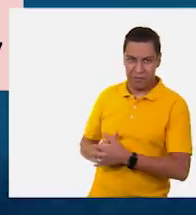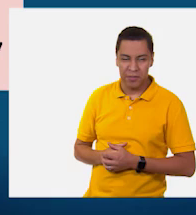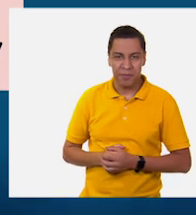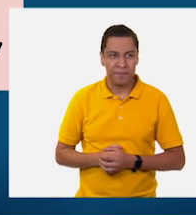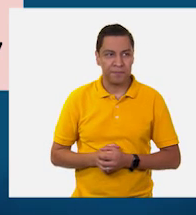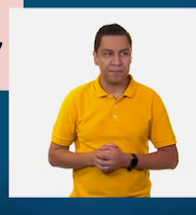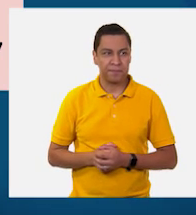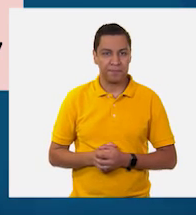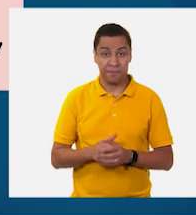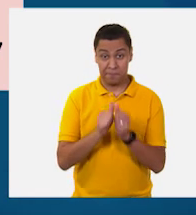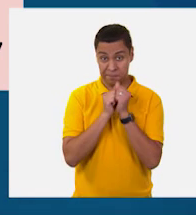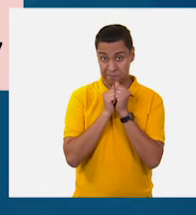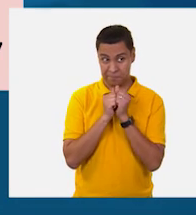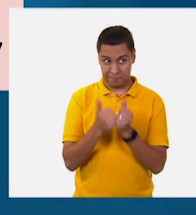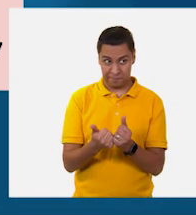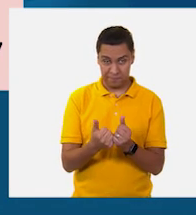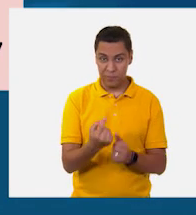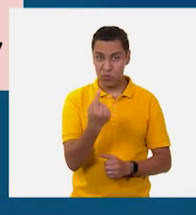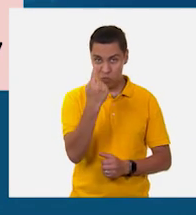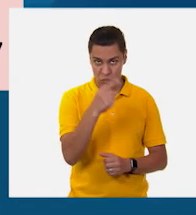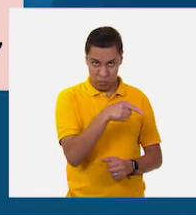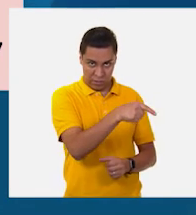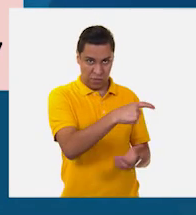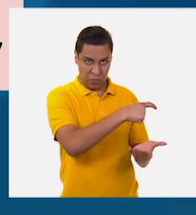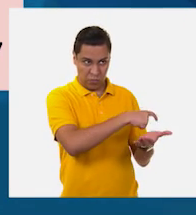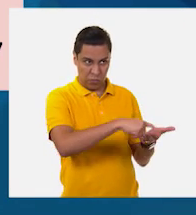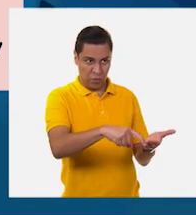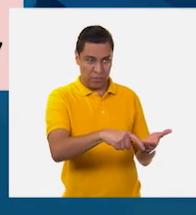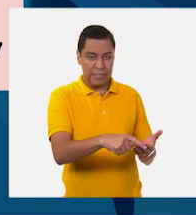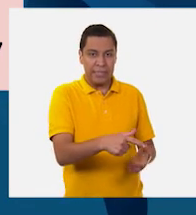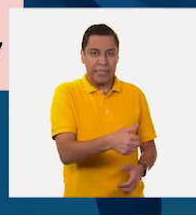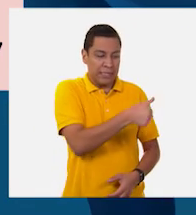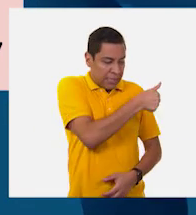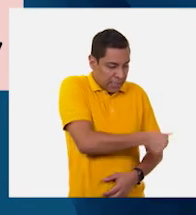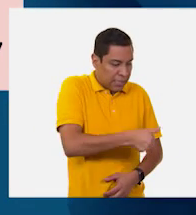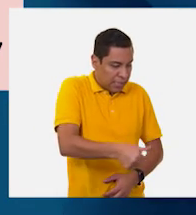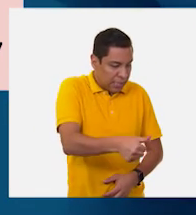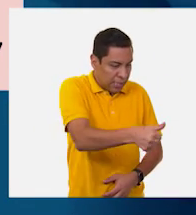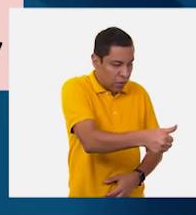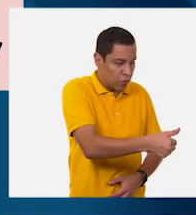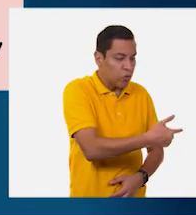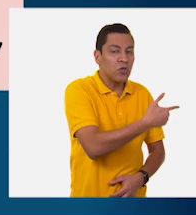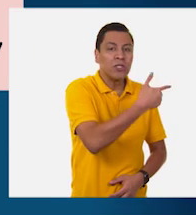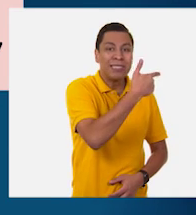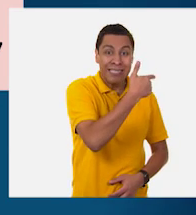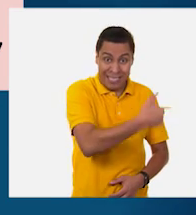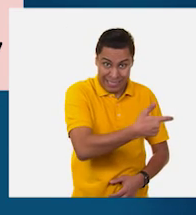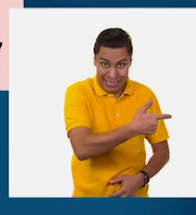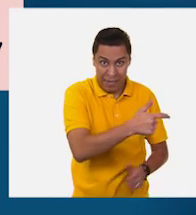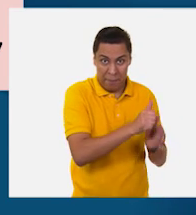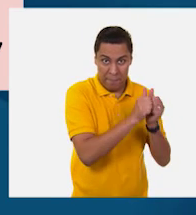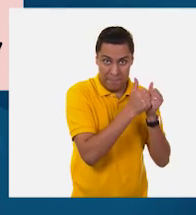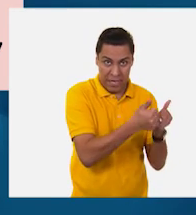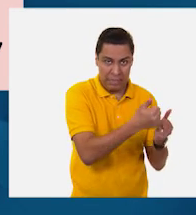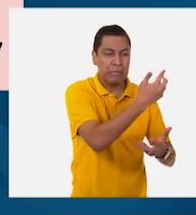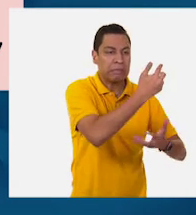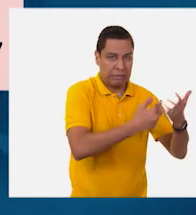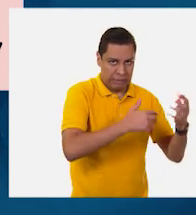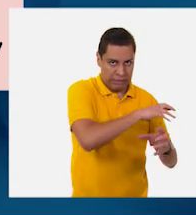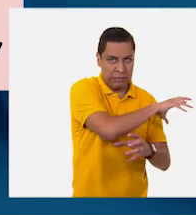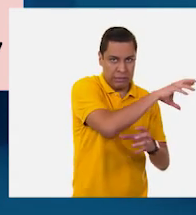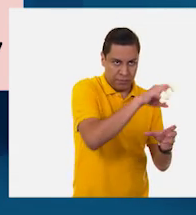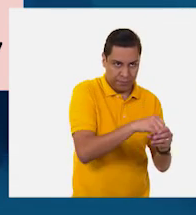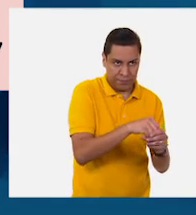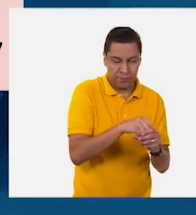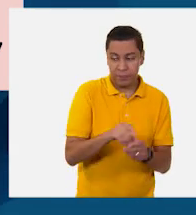Bueno, en la panadería 1 tenemos 7 panes por 15 pesos. Y en la panadería 2